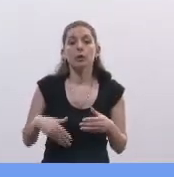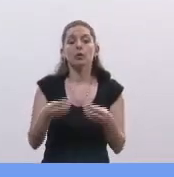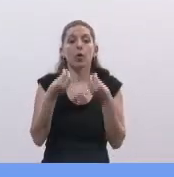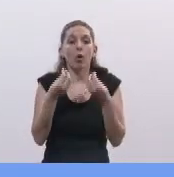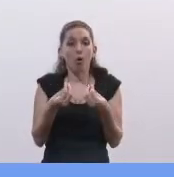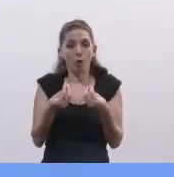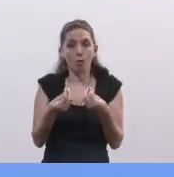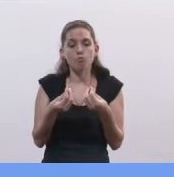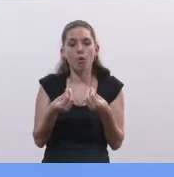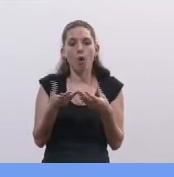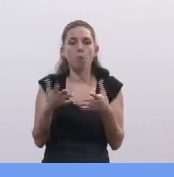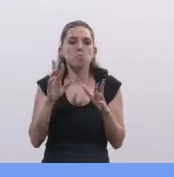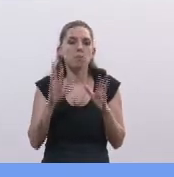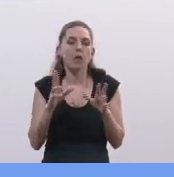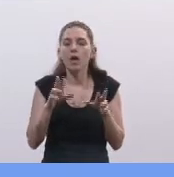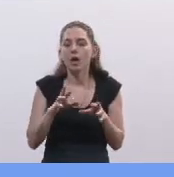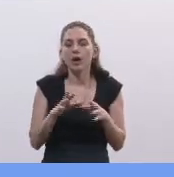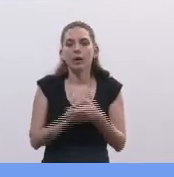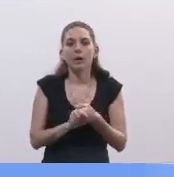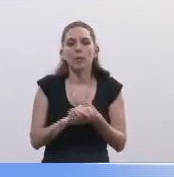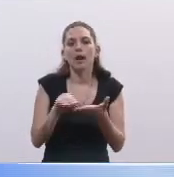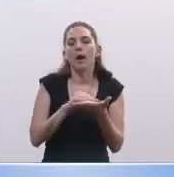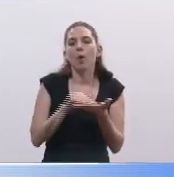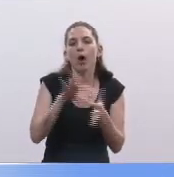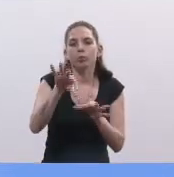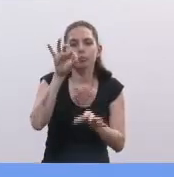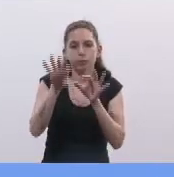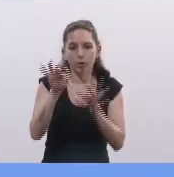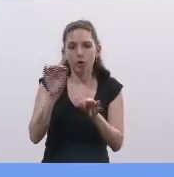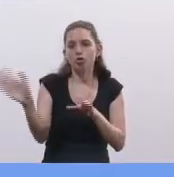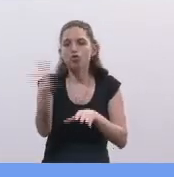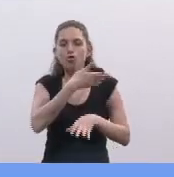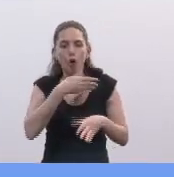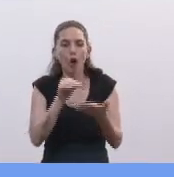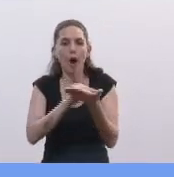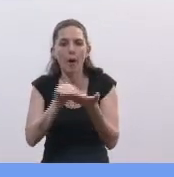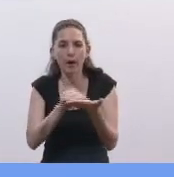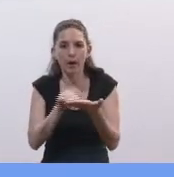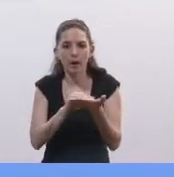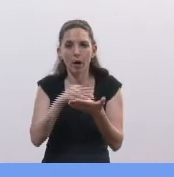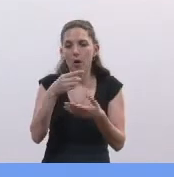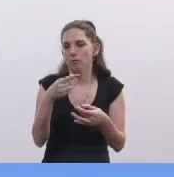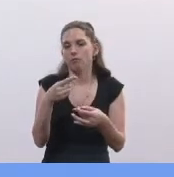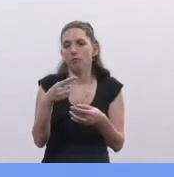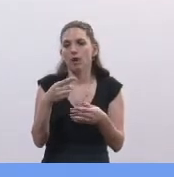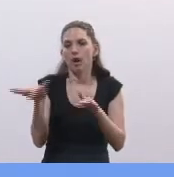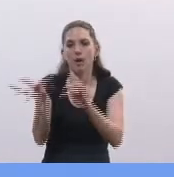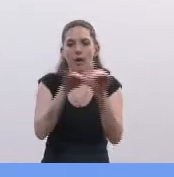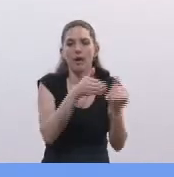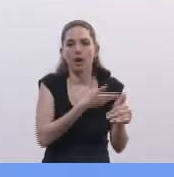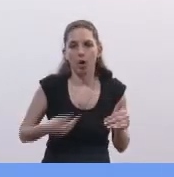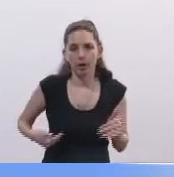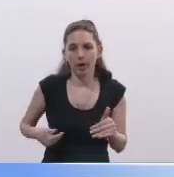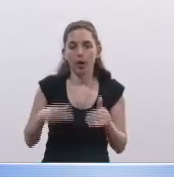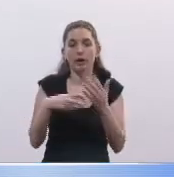tanta suerte como sacarse el loto para que el abogado por sorteo de todos los abogados del país sea afín al gobierno. Y que